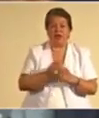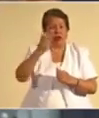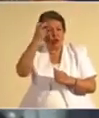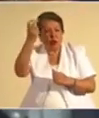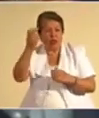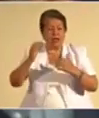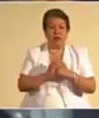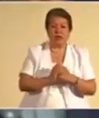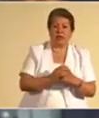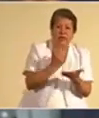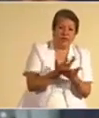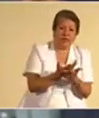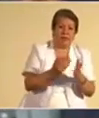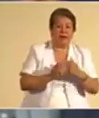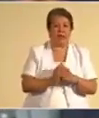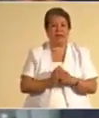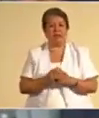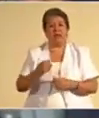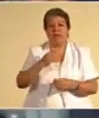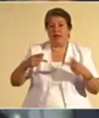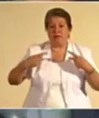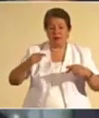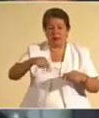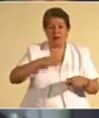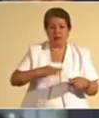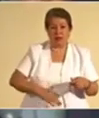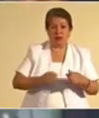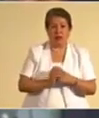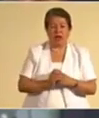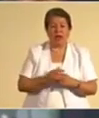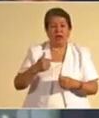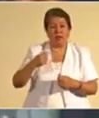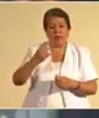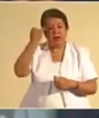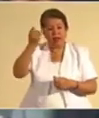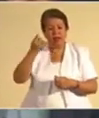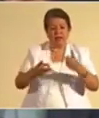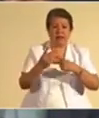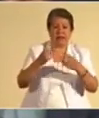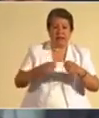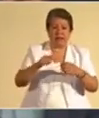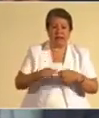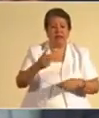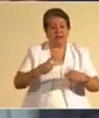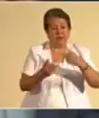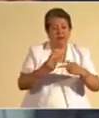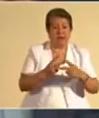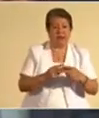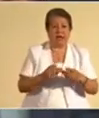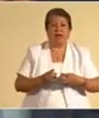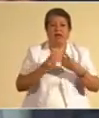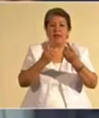sueños y las esperanzas de los toluqueños. Mi propósito al estar aquí es venir a